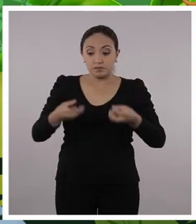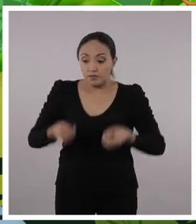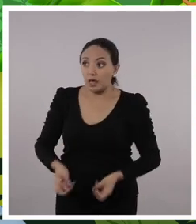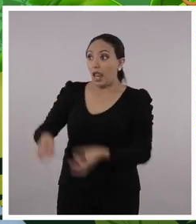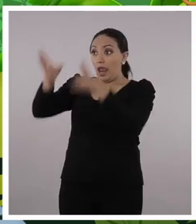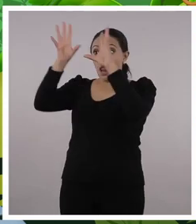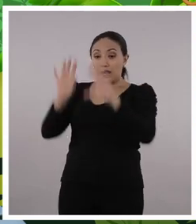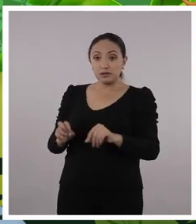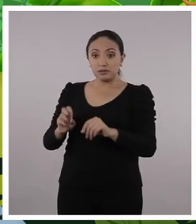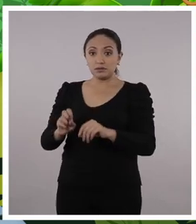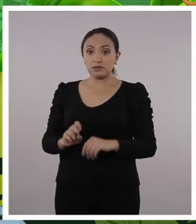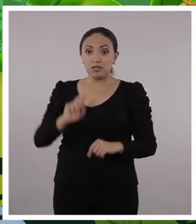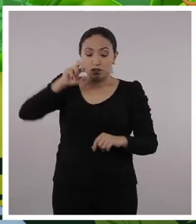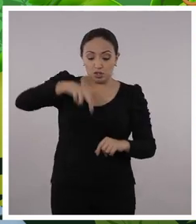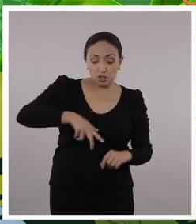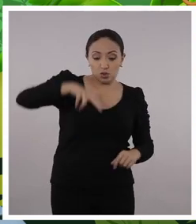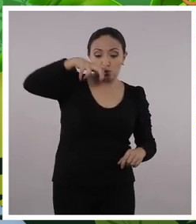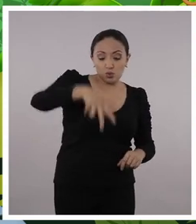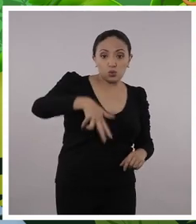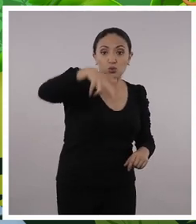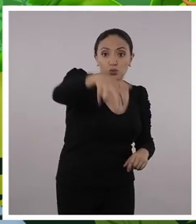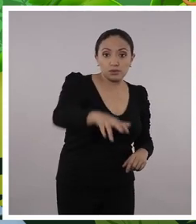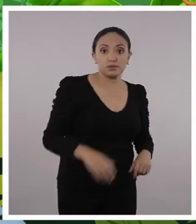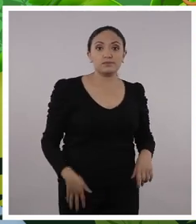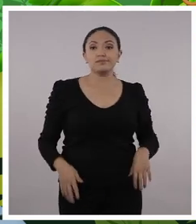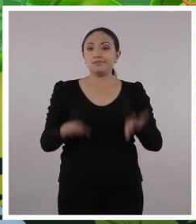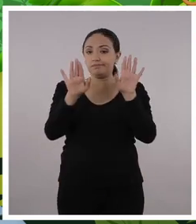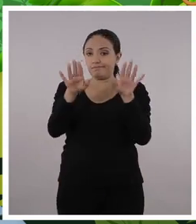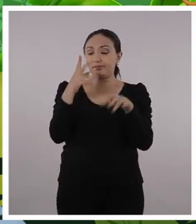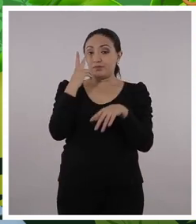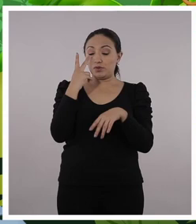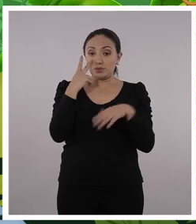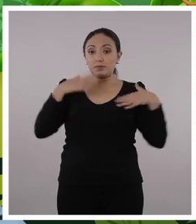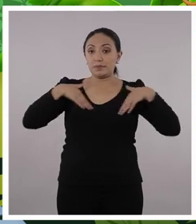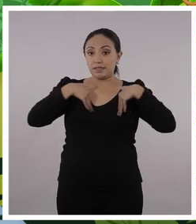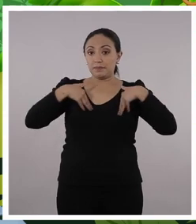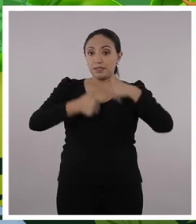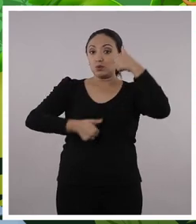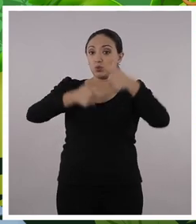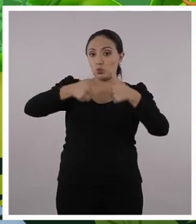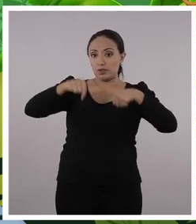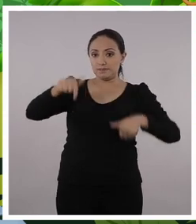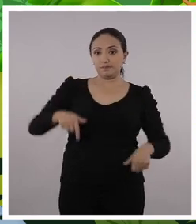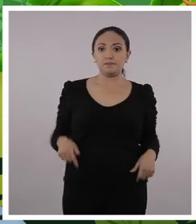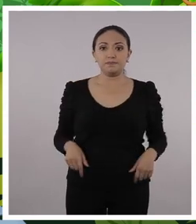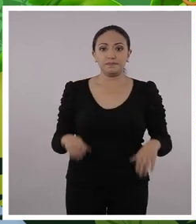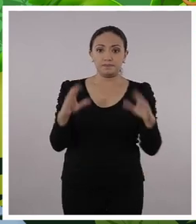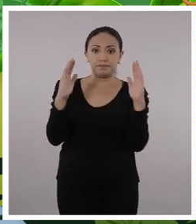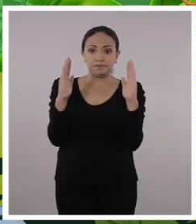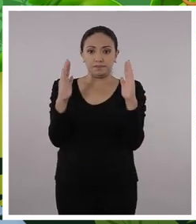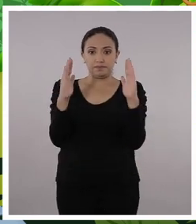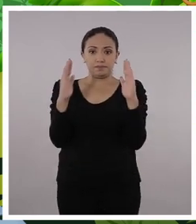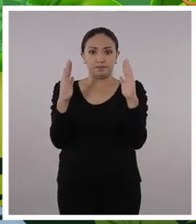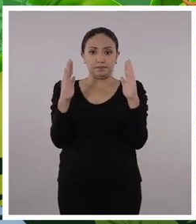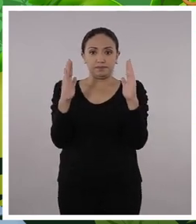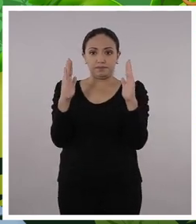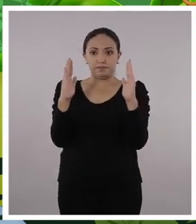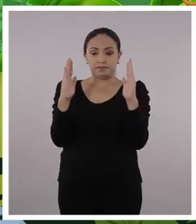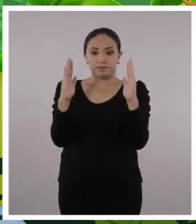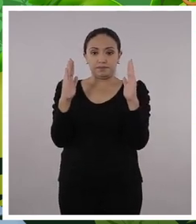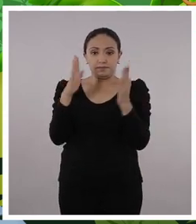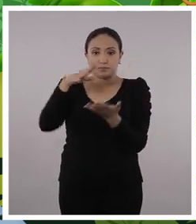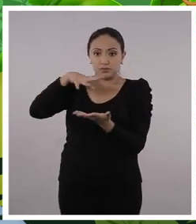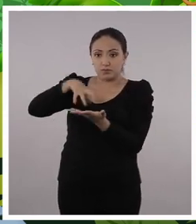vamos a lanzarlo y vamos a ir cruzando nuestra selva. Pero antes de eso, ¿qué te parece si vemos qué animales tenemos aquí? ¡Claro que sí! Tenemos, por ejemplo,